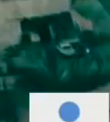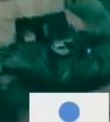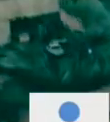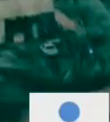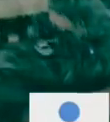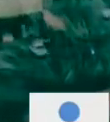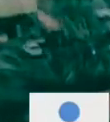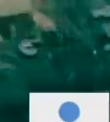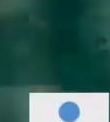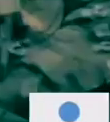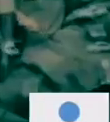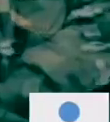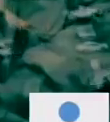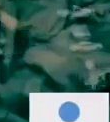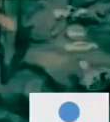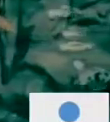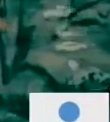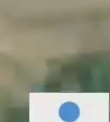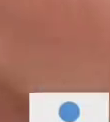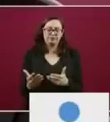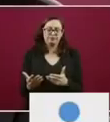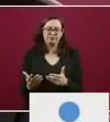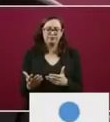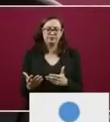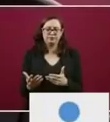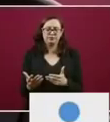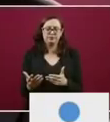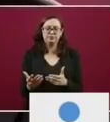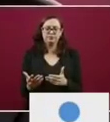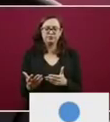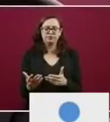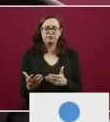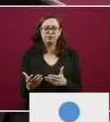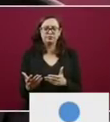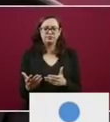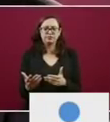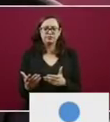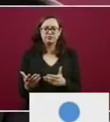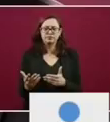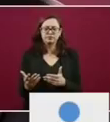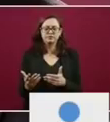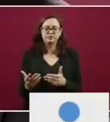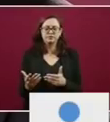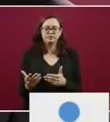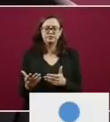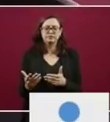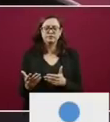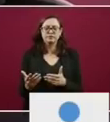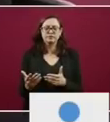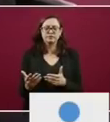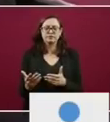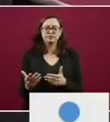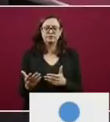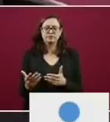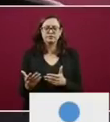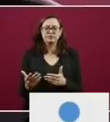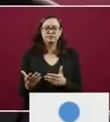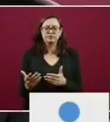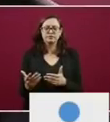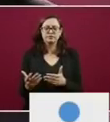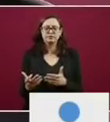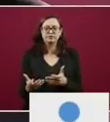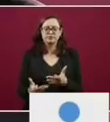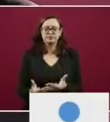vamos a iniciar las excavaciones para rescatar